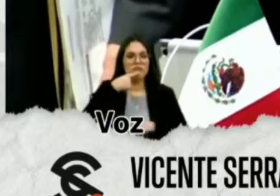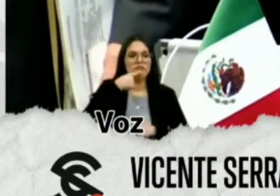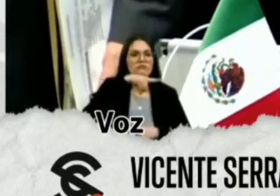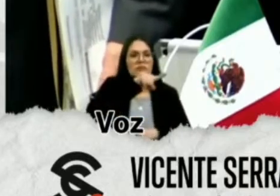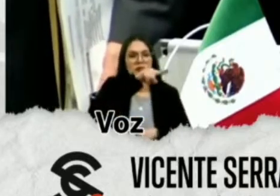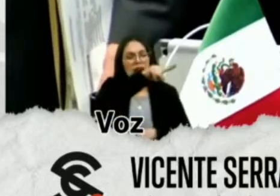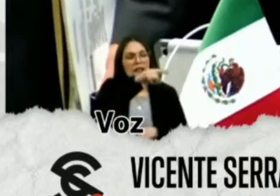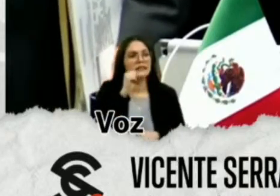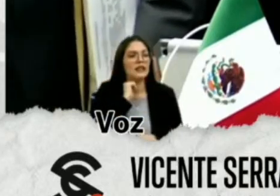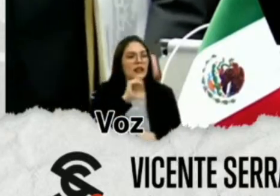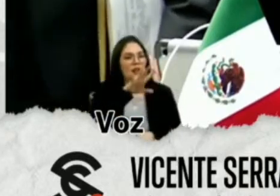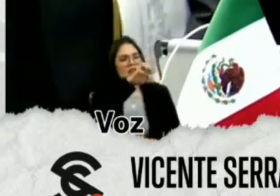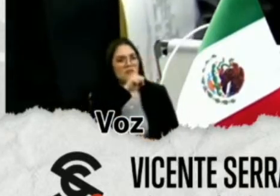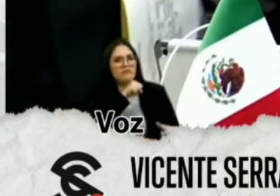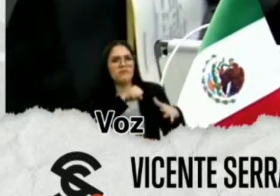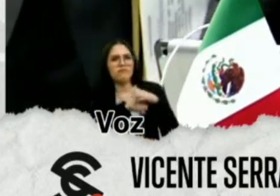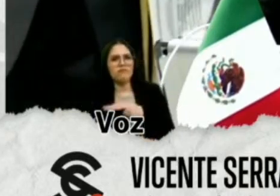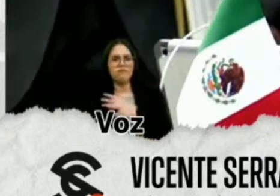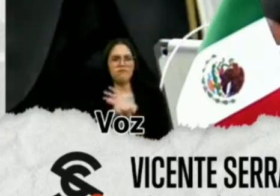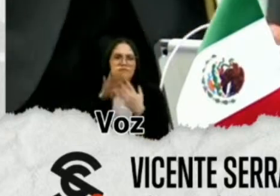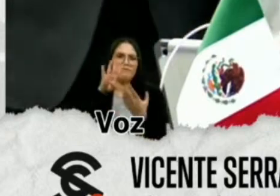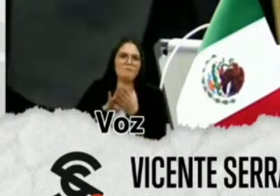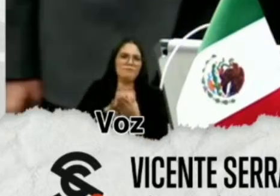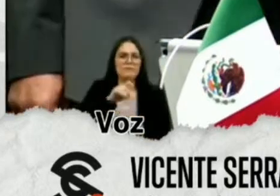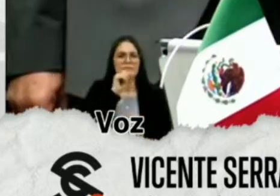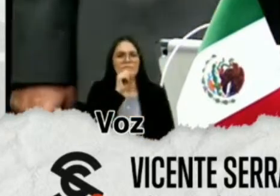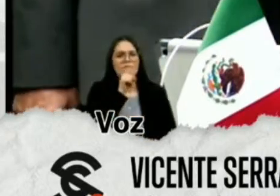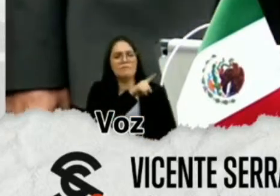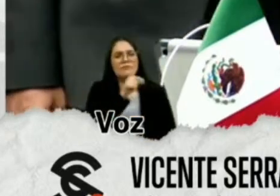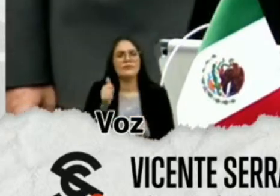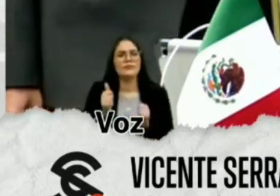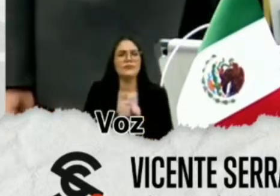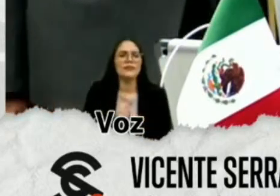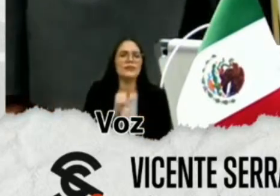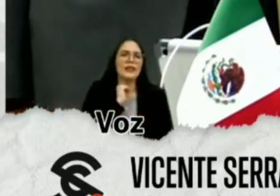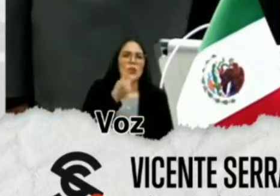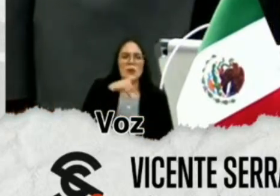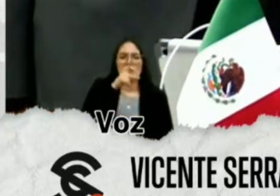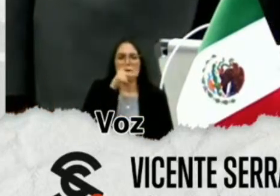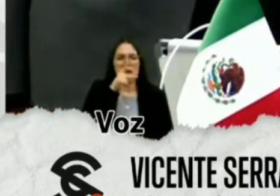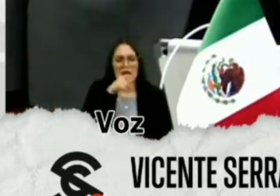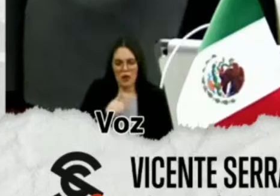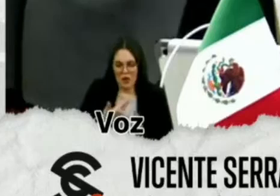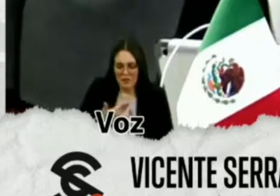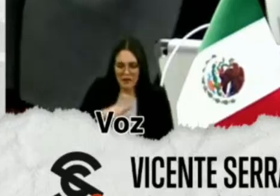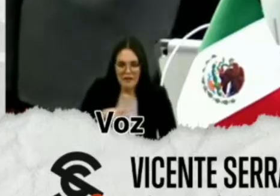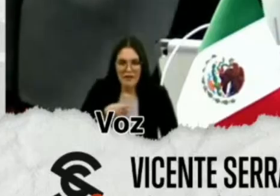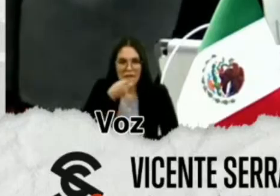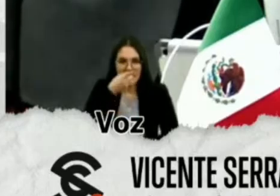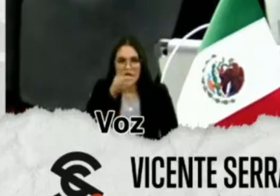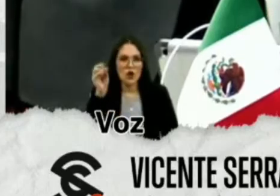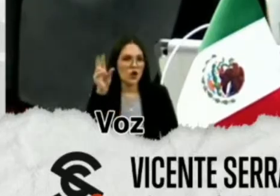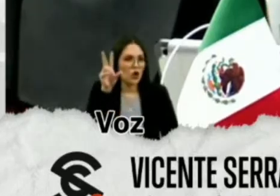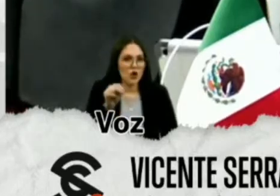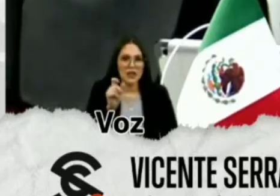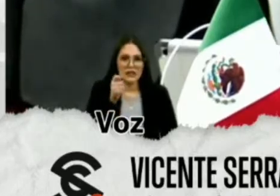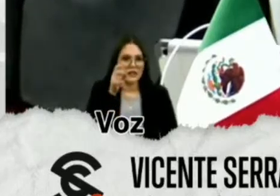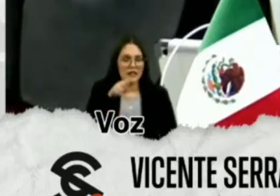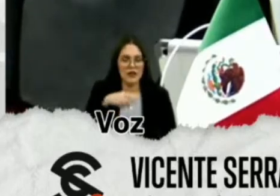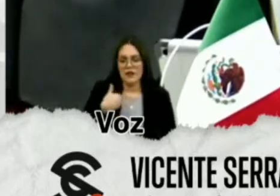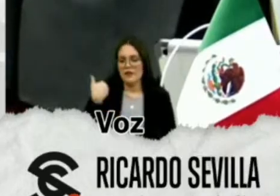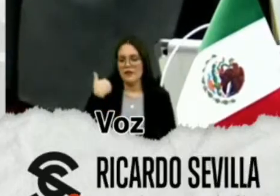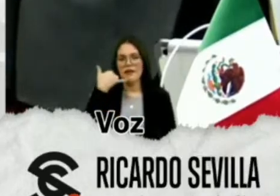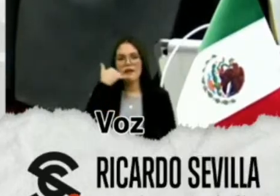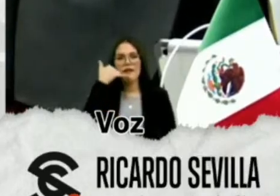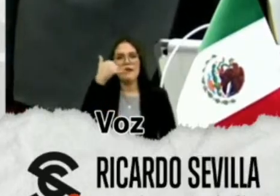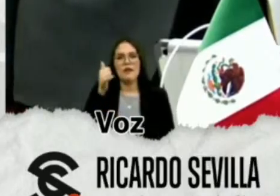presiones. En fin, está sabroso, mi querido Ricardo Sevilla, y esto, como bien dices, va para largo. Va